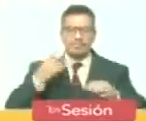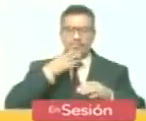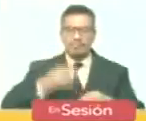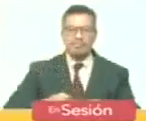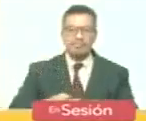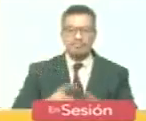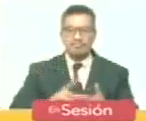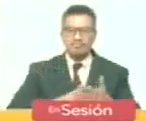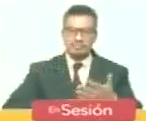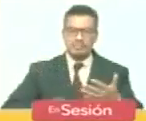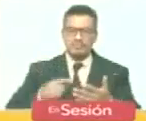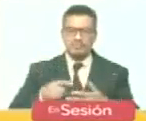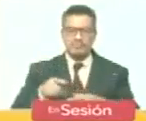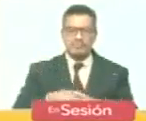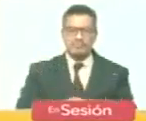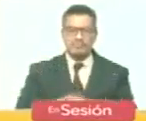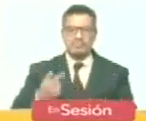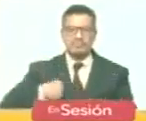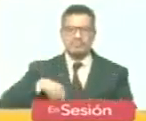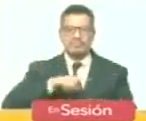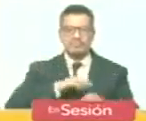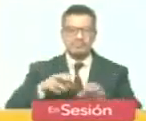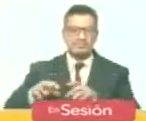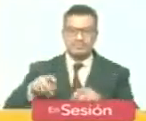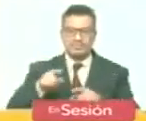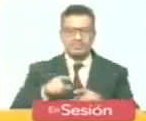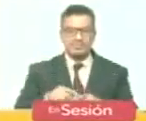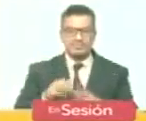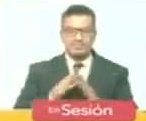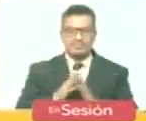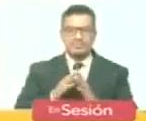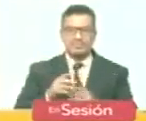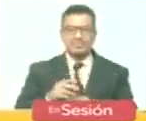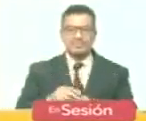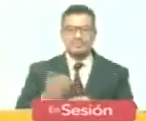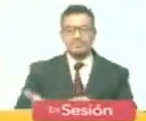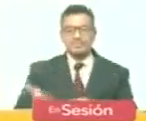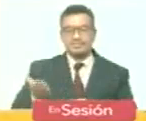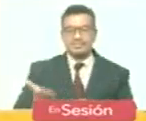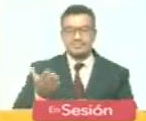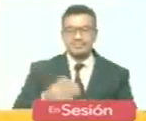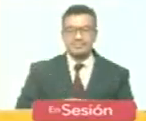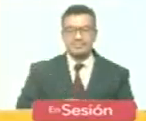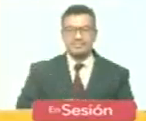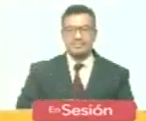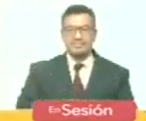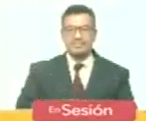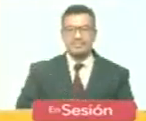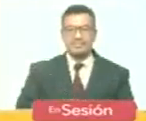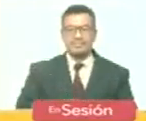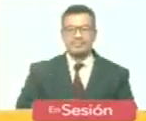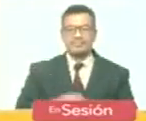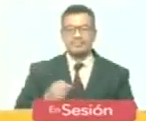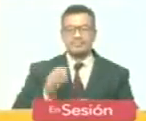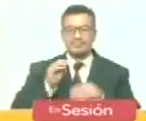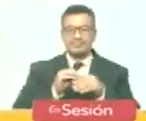cantidad, nuestra bella secretaria que quede como testigo. Lo importante, el